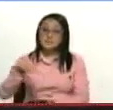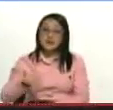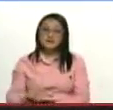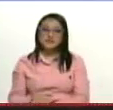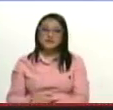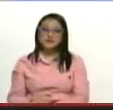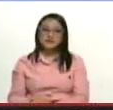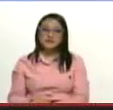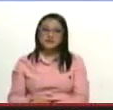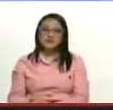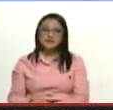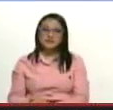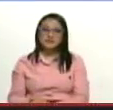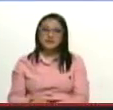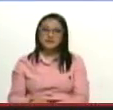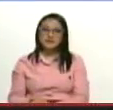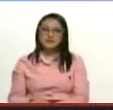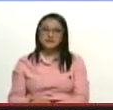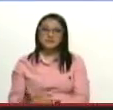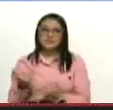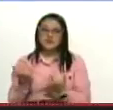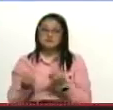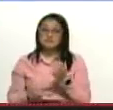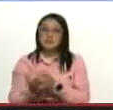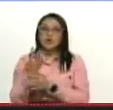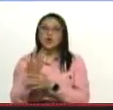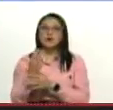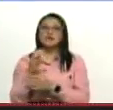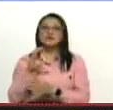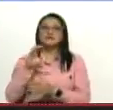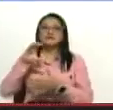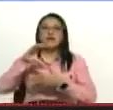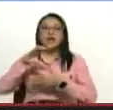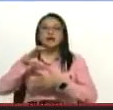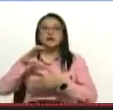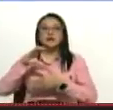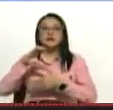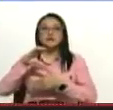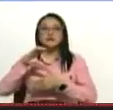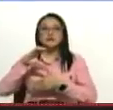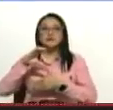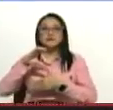y por eso es que creamos la celac